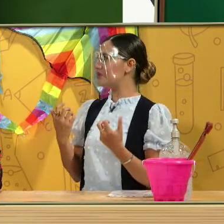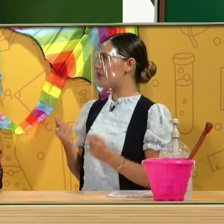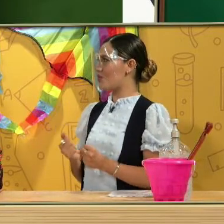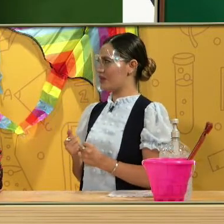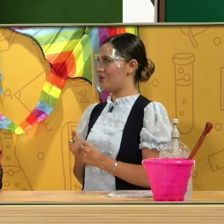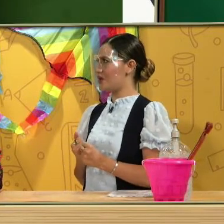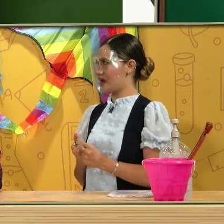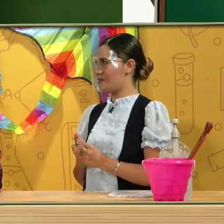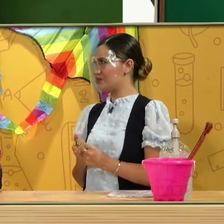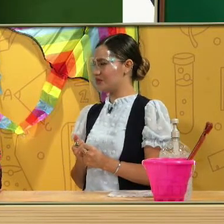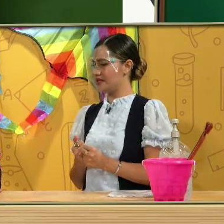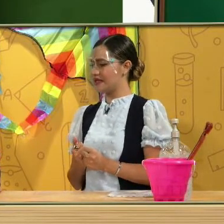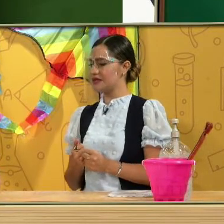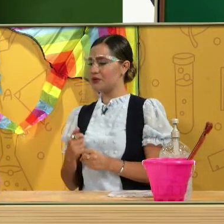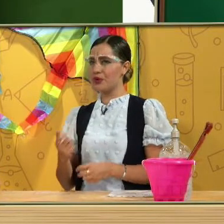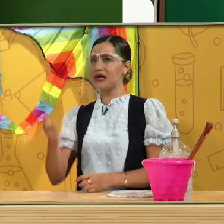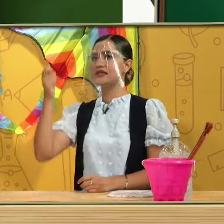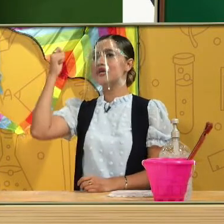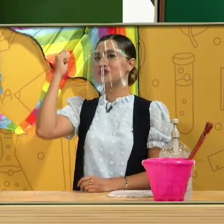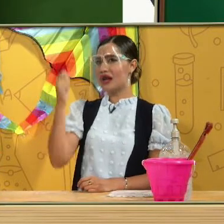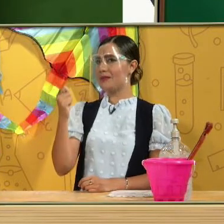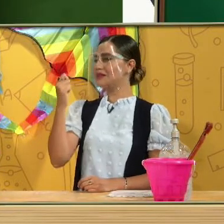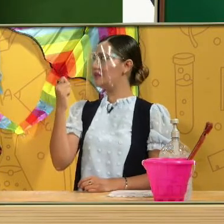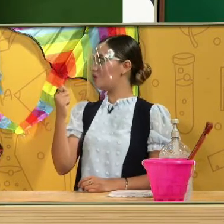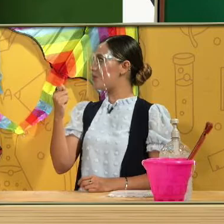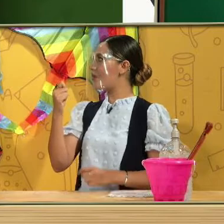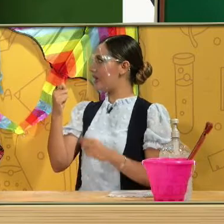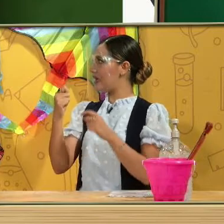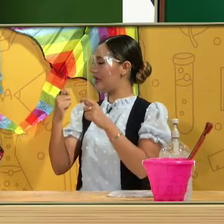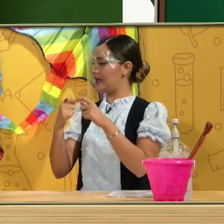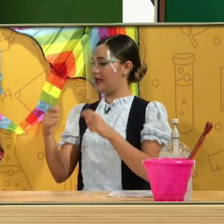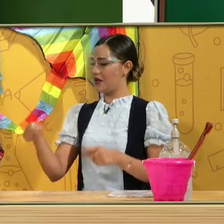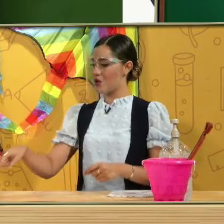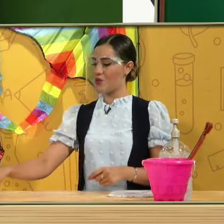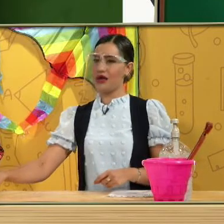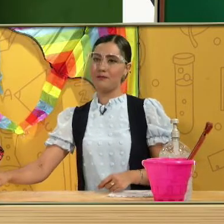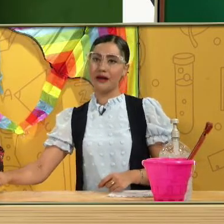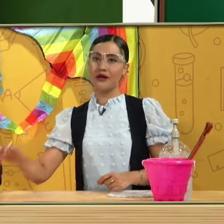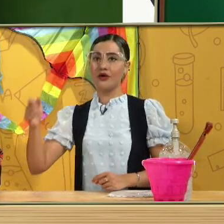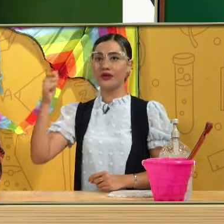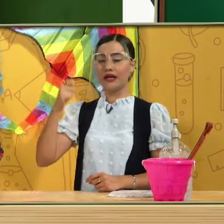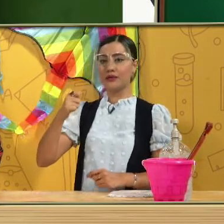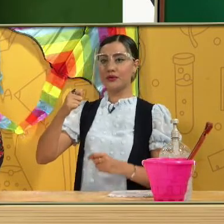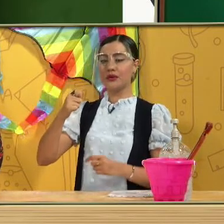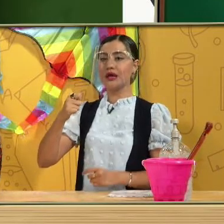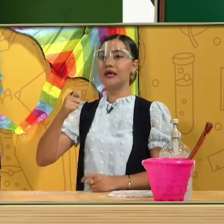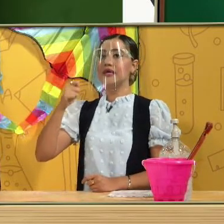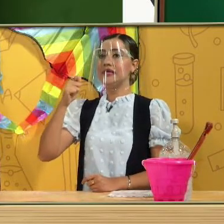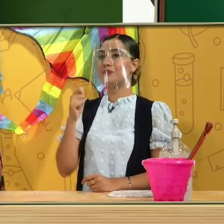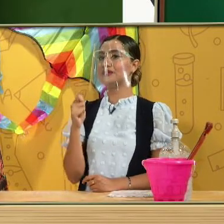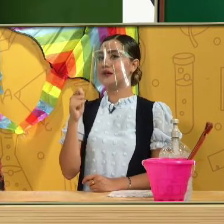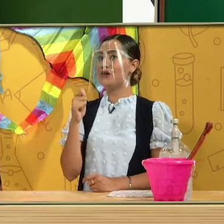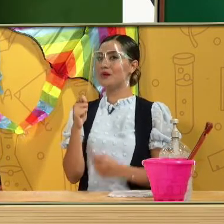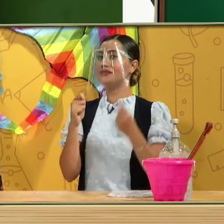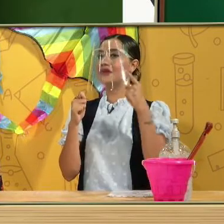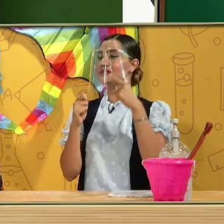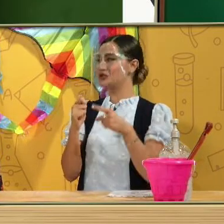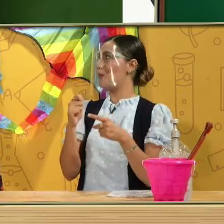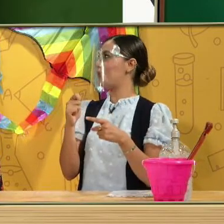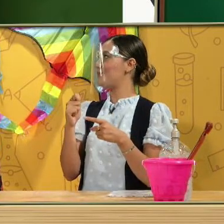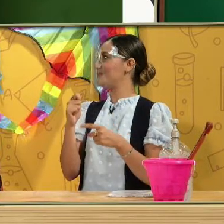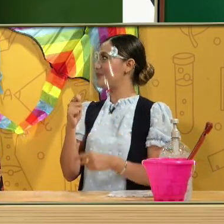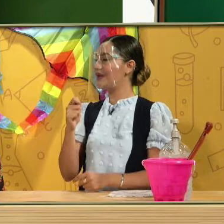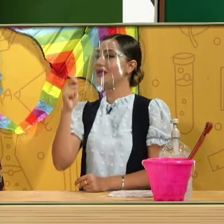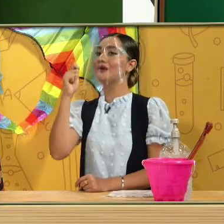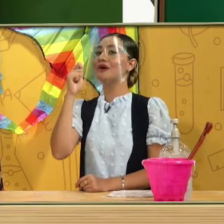hacemos cuando queremos utilizar las burbujas? Solamente tomo el mango de la burbuja y posteriormente